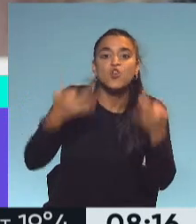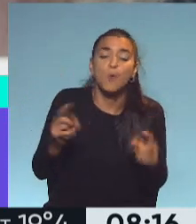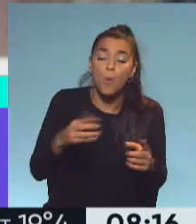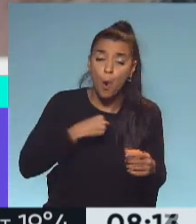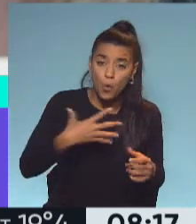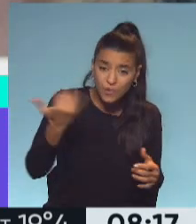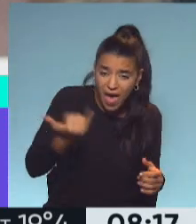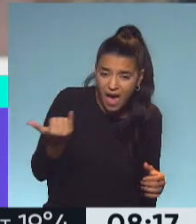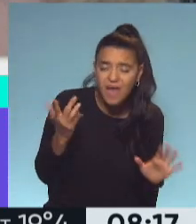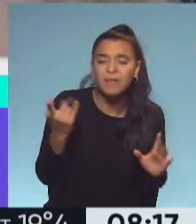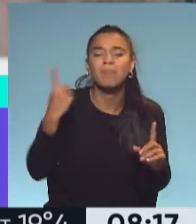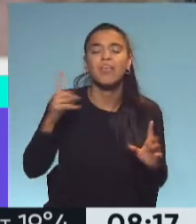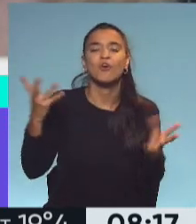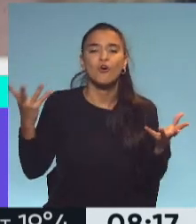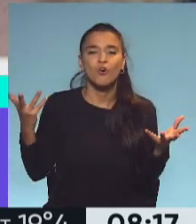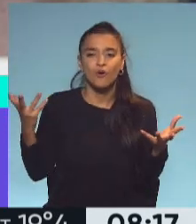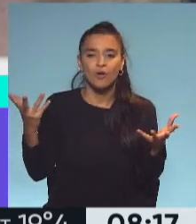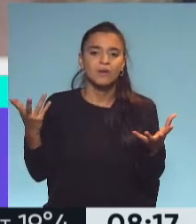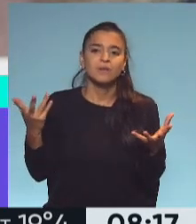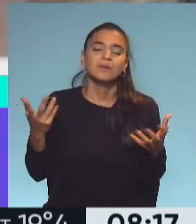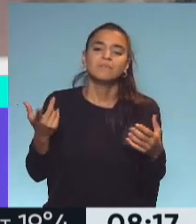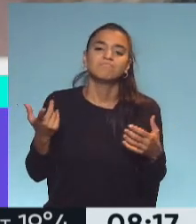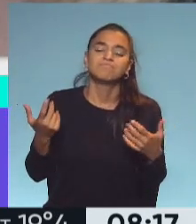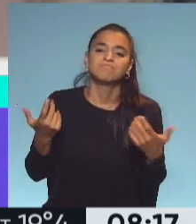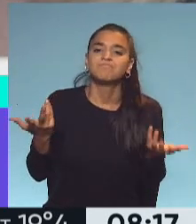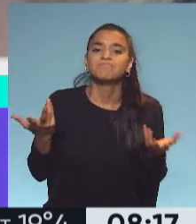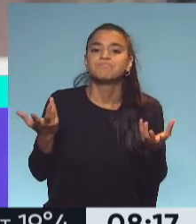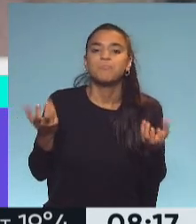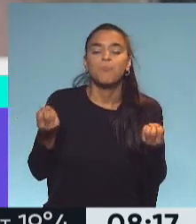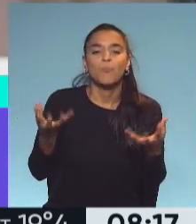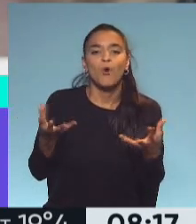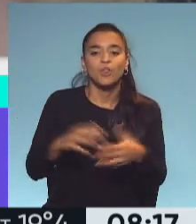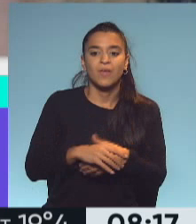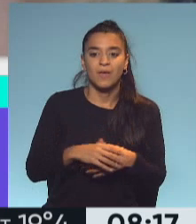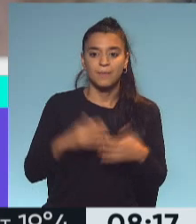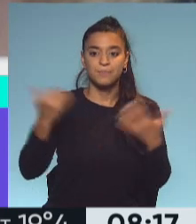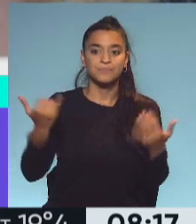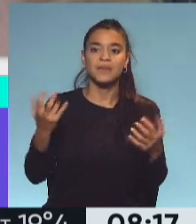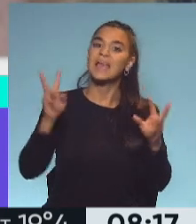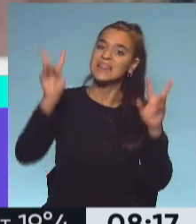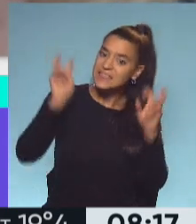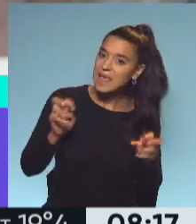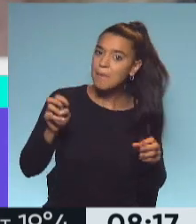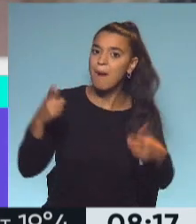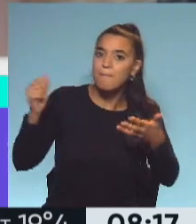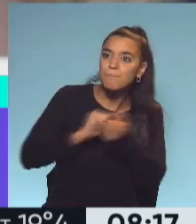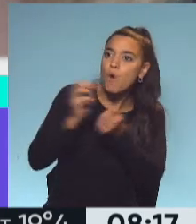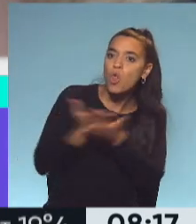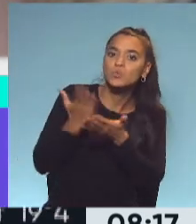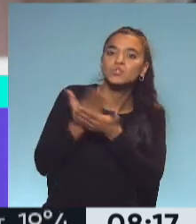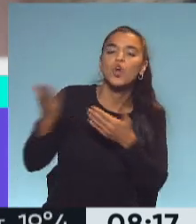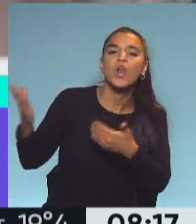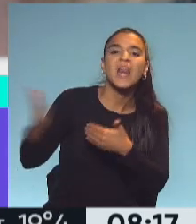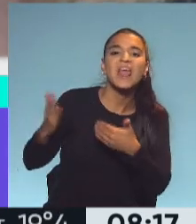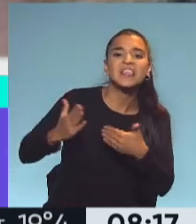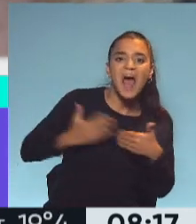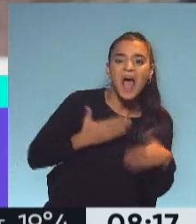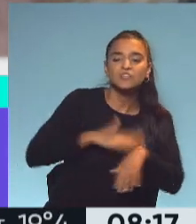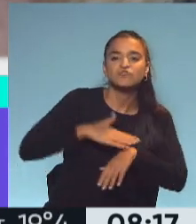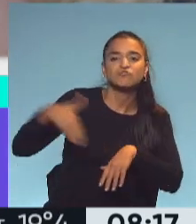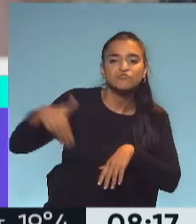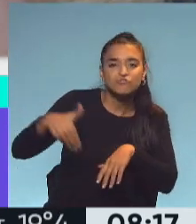voluntad de las partes, sino en casi todos los casos porque hay temas de retrasos de producción o cuestiones relacionadas con